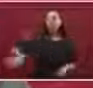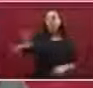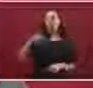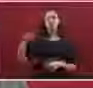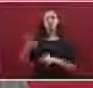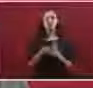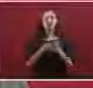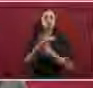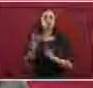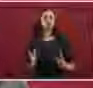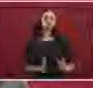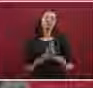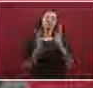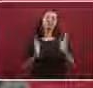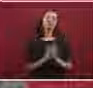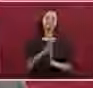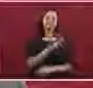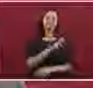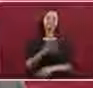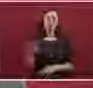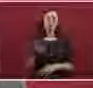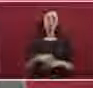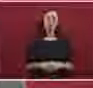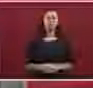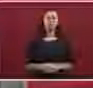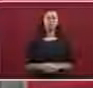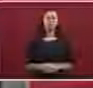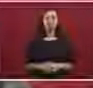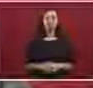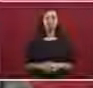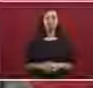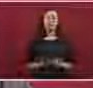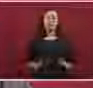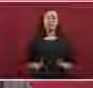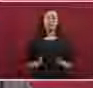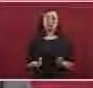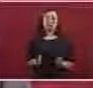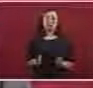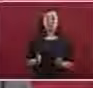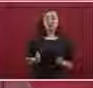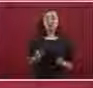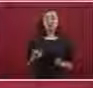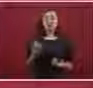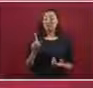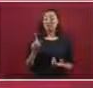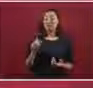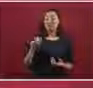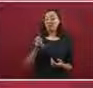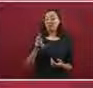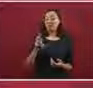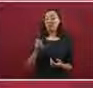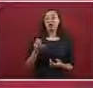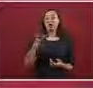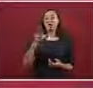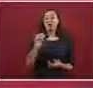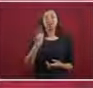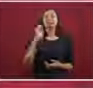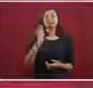derecho. La democracia es el pueblo el que tiene las riendas del poder en sus